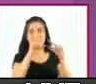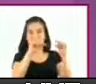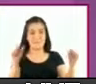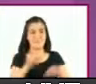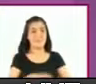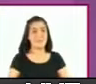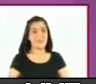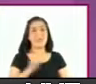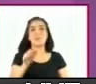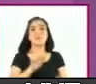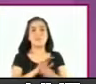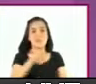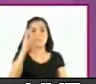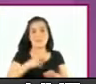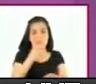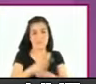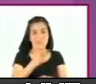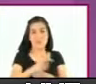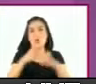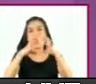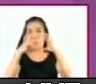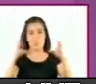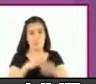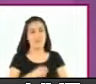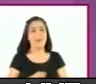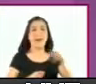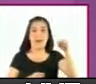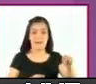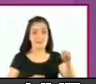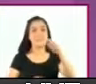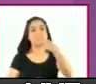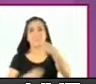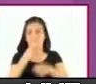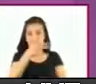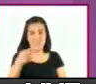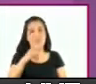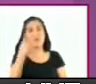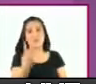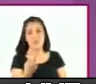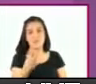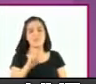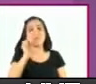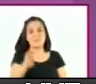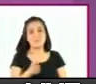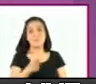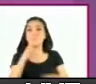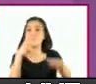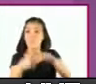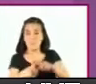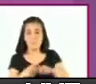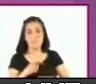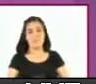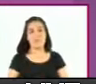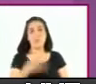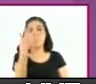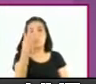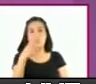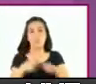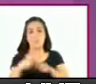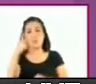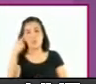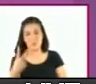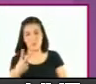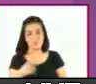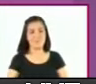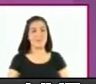corresponde al segundo globo azul. N es igual a 2. Y este se obtiene con la multiplicación 4 por